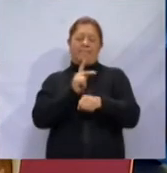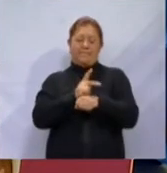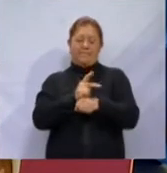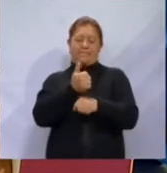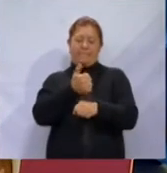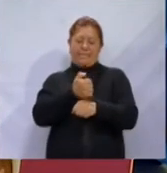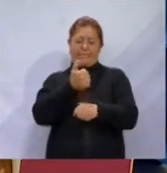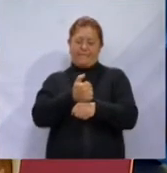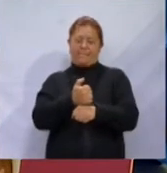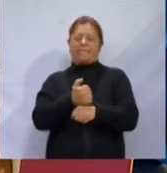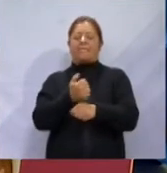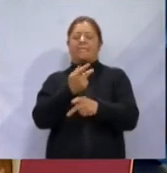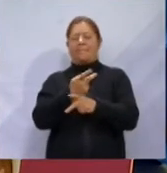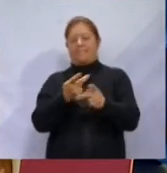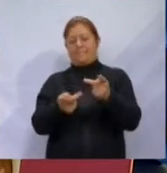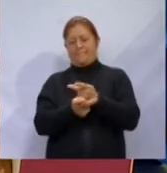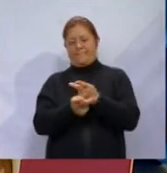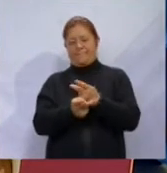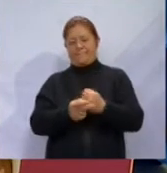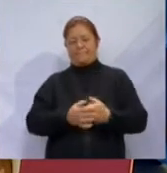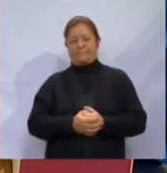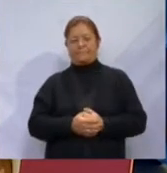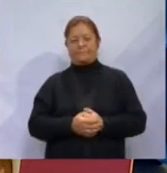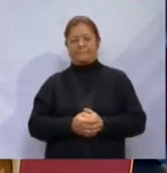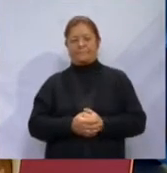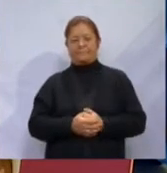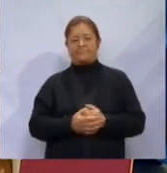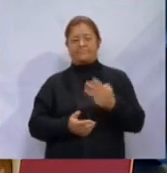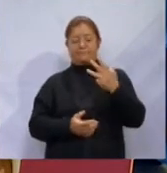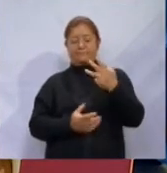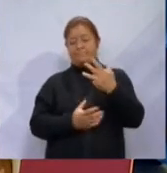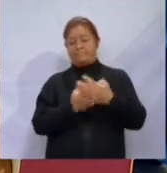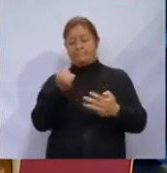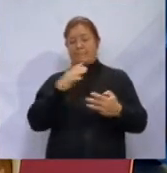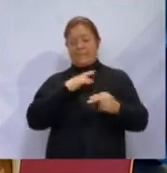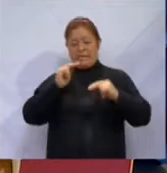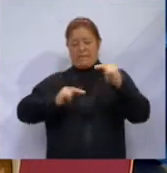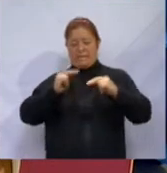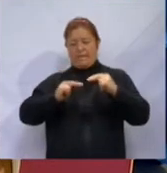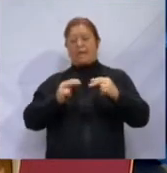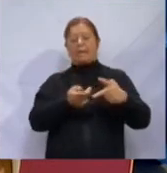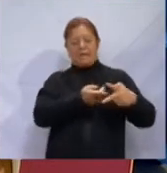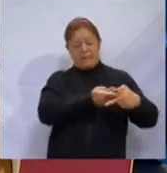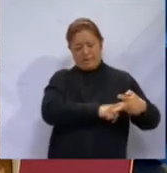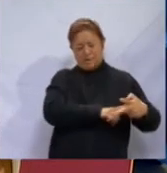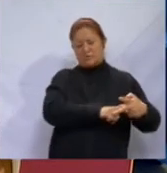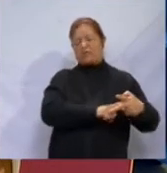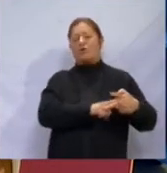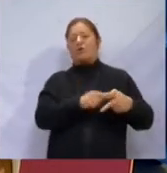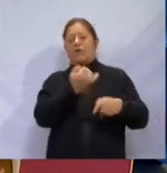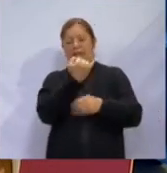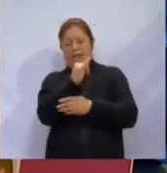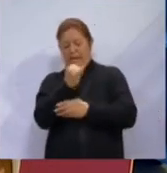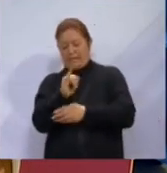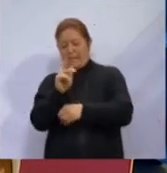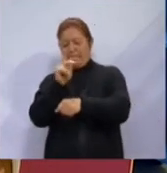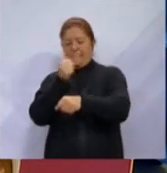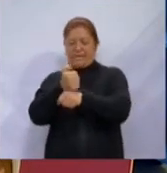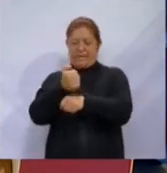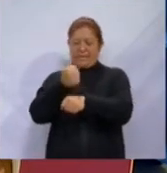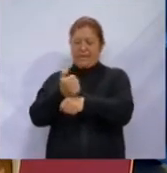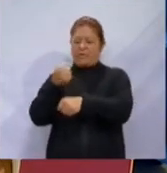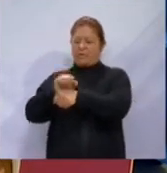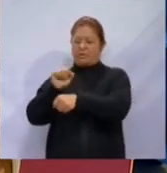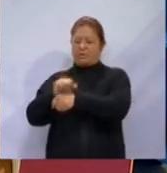educación superior. Es decir, abarca todos los niveles desde educación inicial, educación preescolar, primaria,